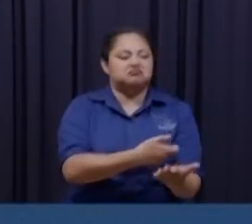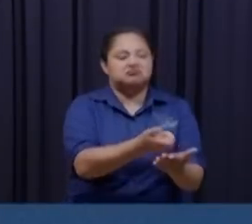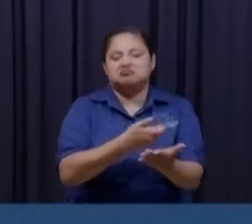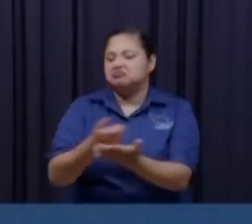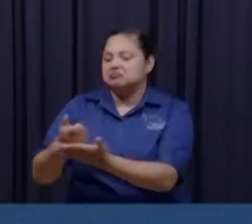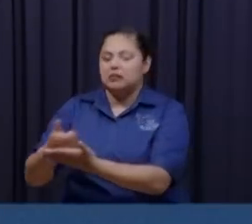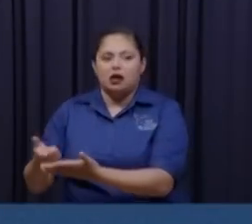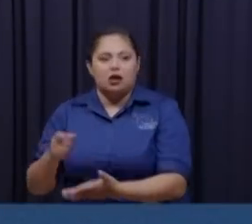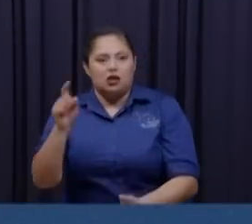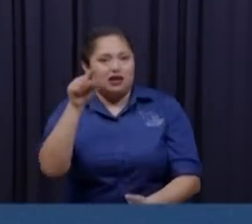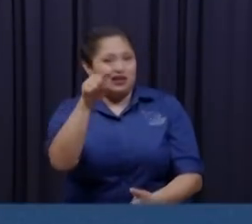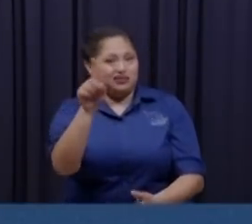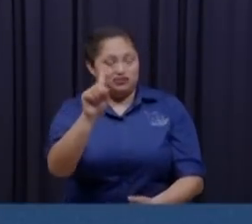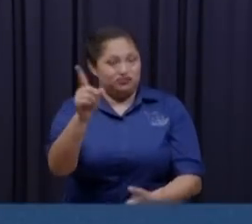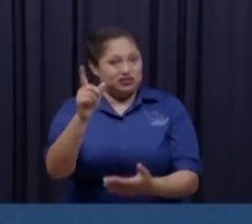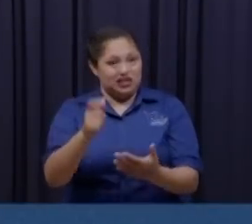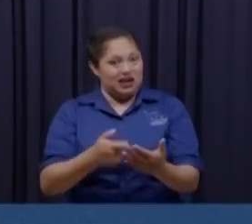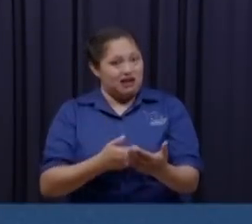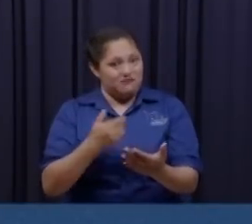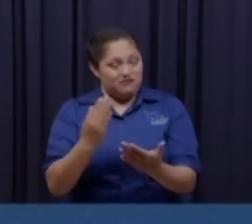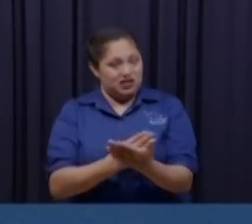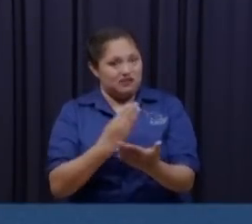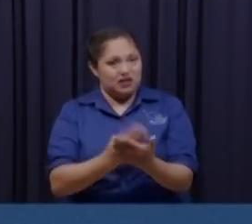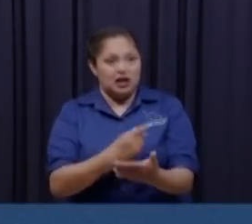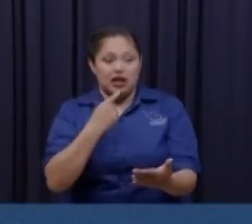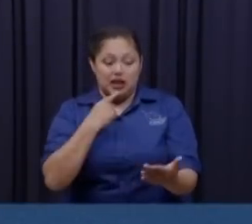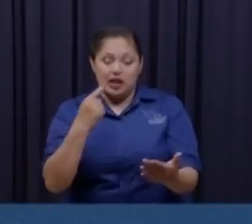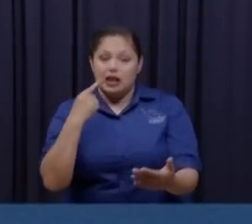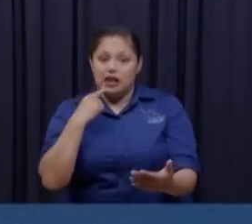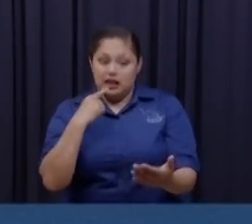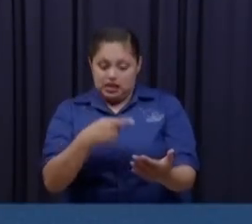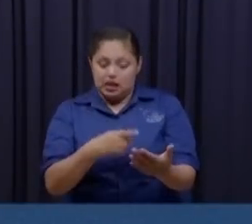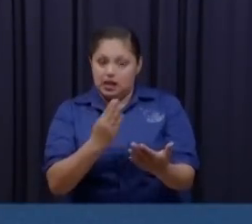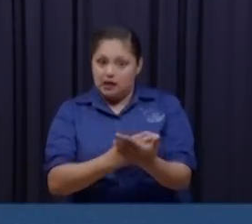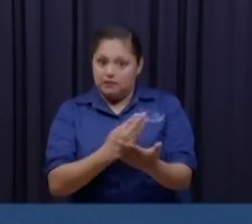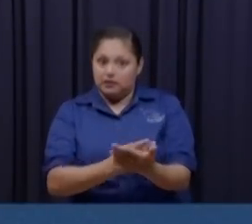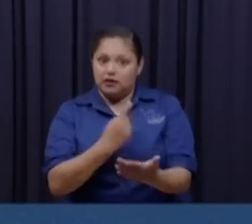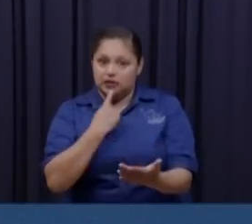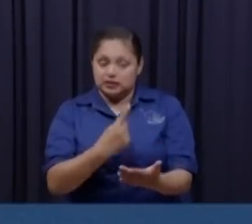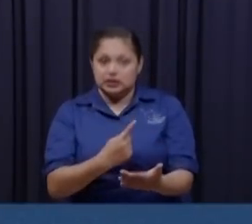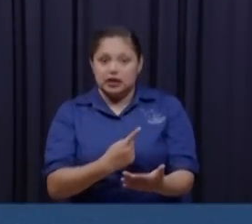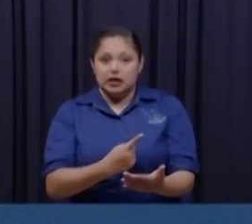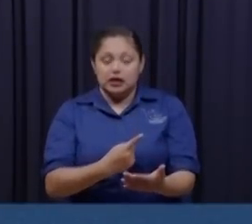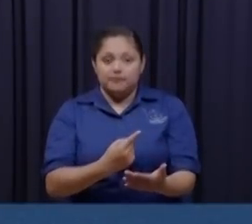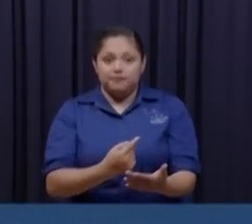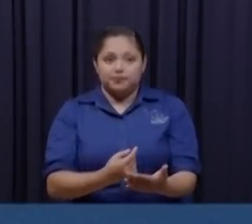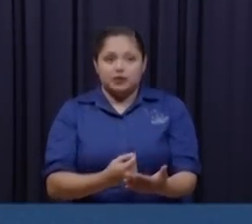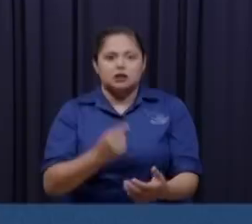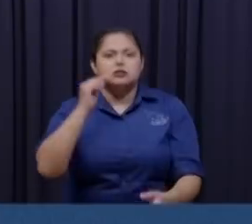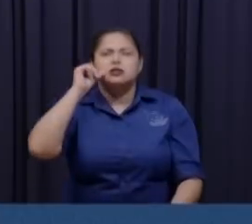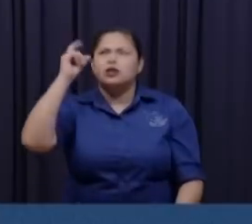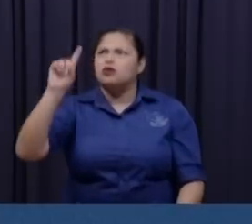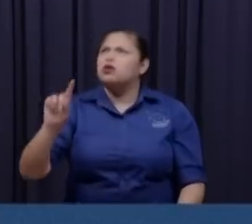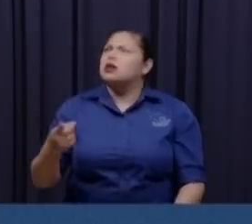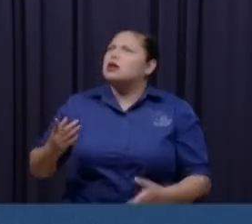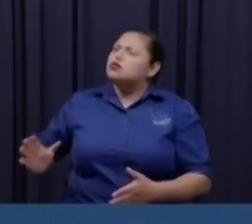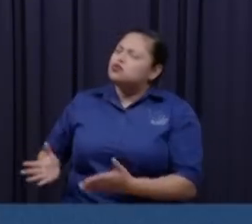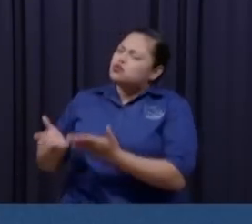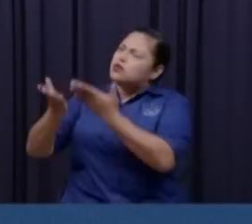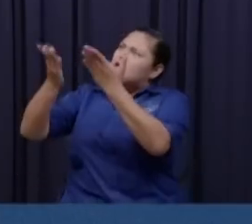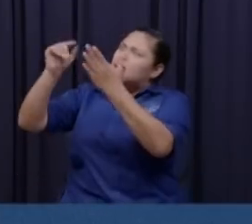bíblico. La Biblia dice en el Salmo, dice, Señor, ¿quién subirá a tu santo